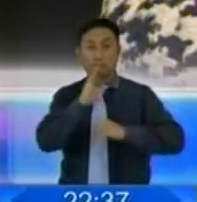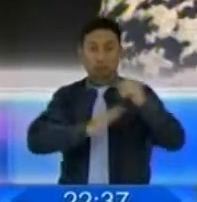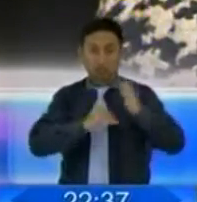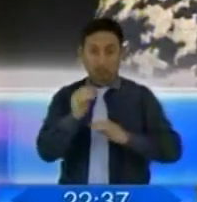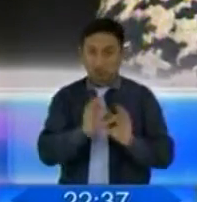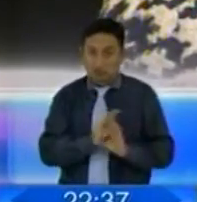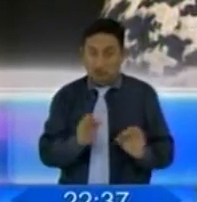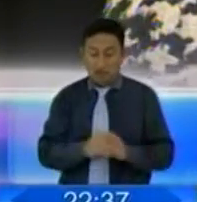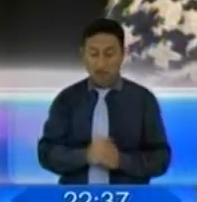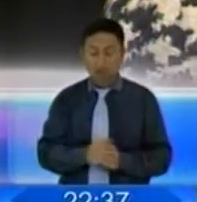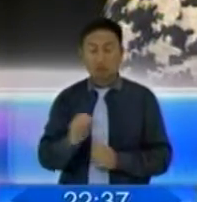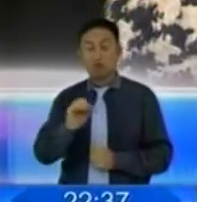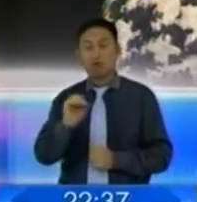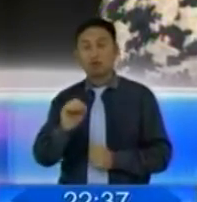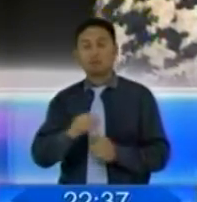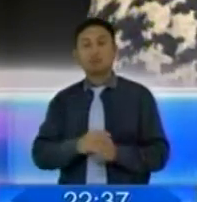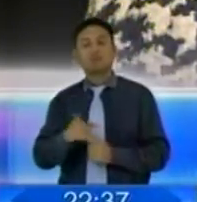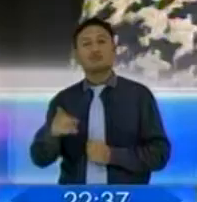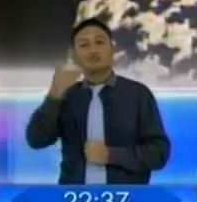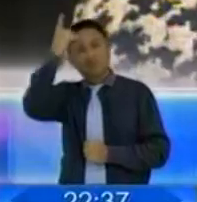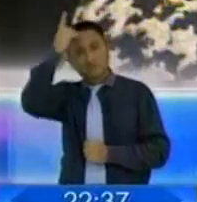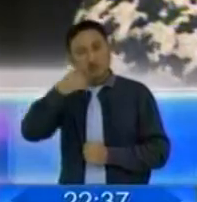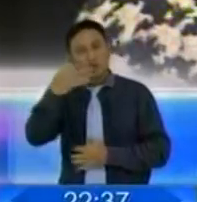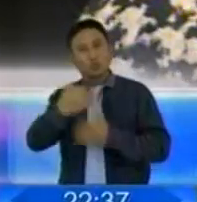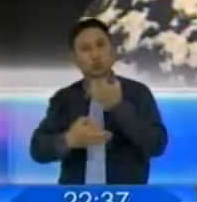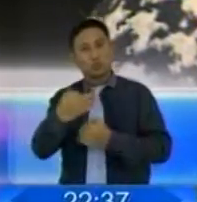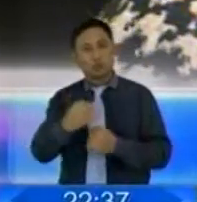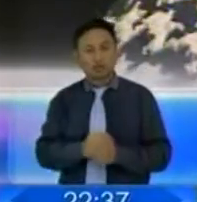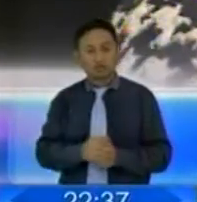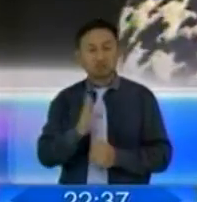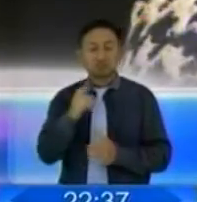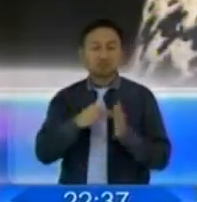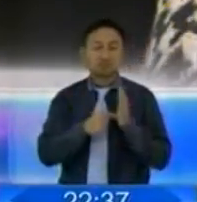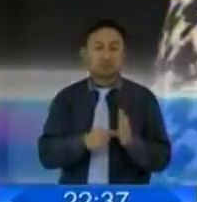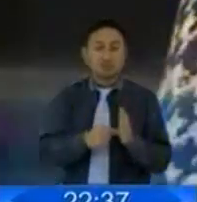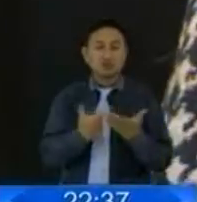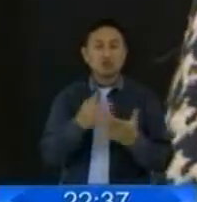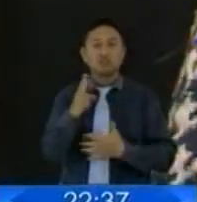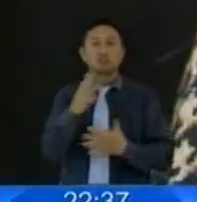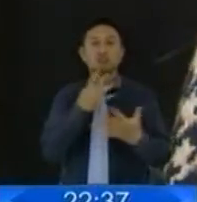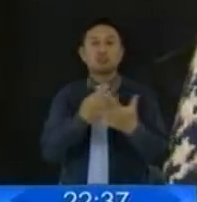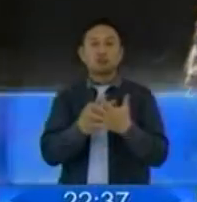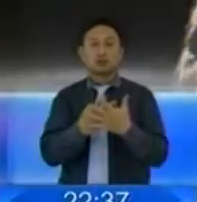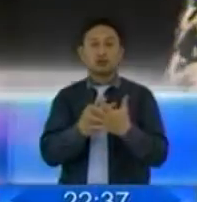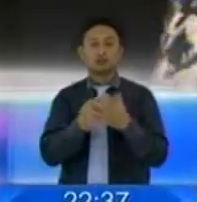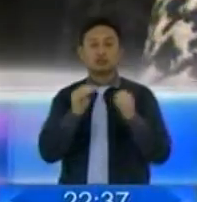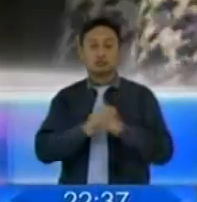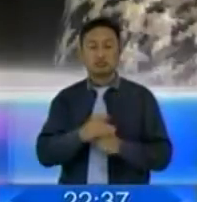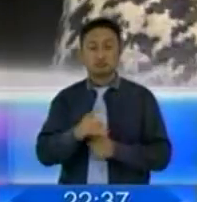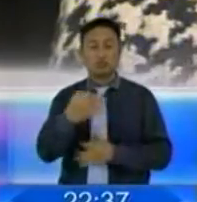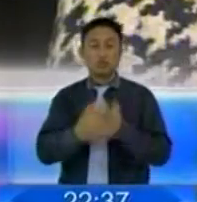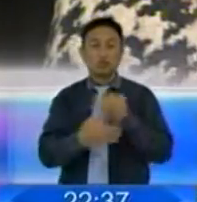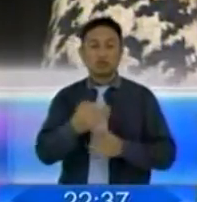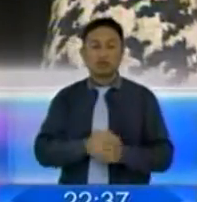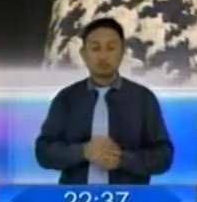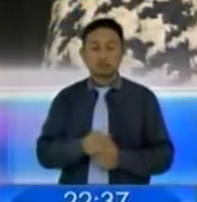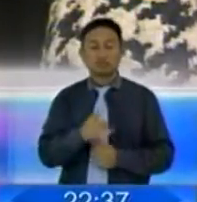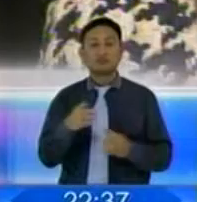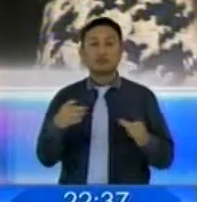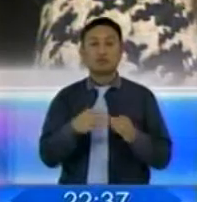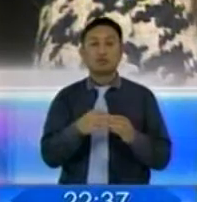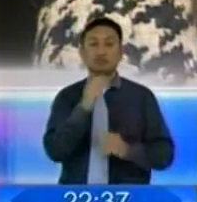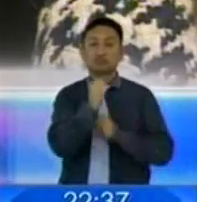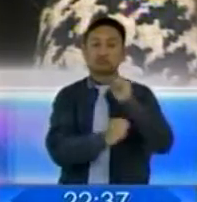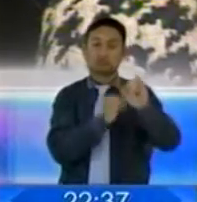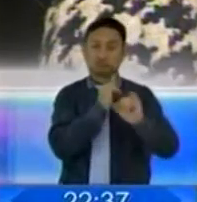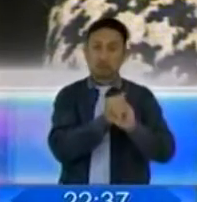ni tampoco se ha pronunciado sobre las decisiones judiciales, como es una decisión de prisión preventiva, que es una decisión que toman los jueces. La Comisión Interamericana